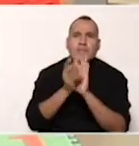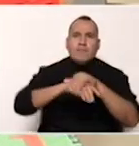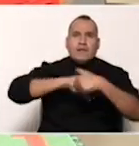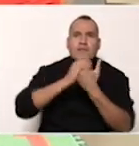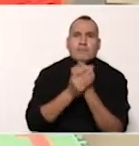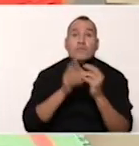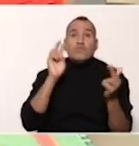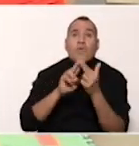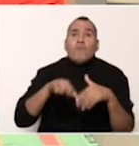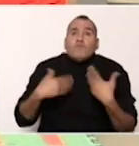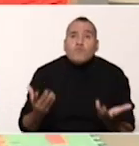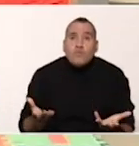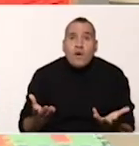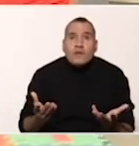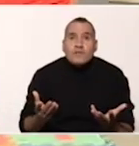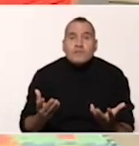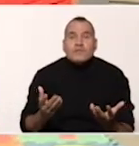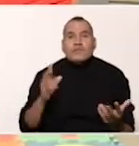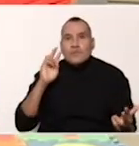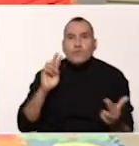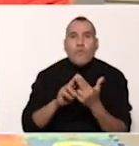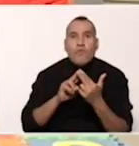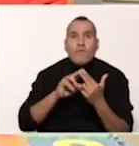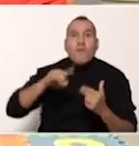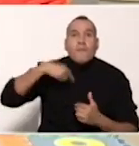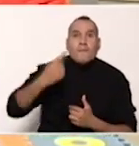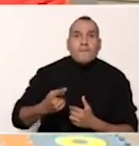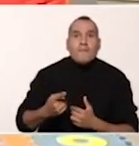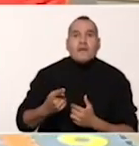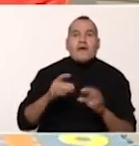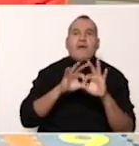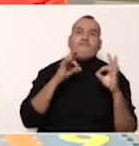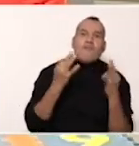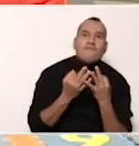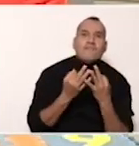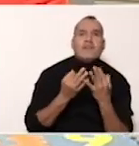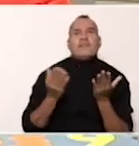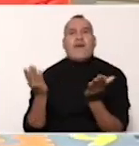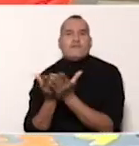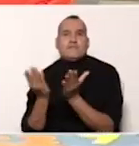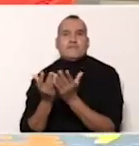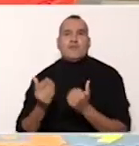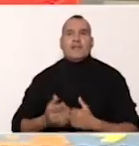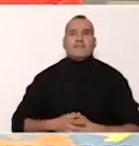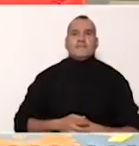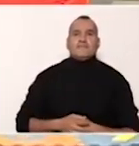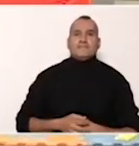¿Cuándo nos vemos? En una próxima emisión mañana de Cada Familia Una Escuela. Una Escuela.